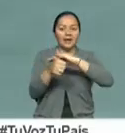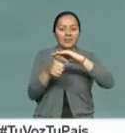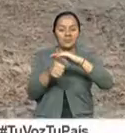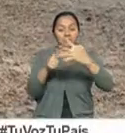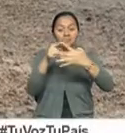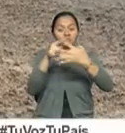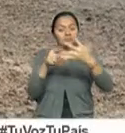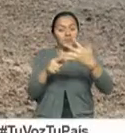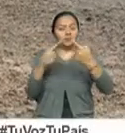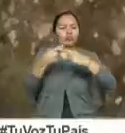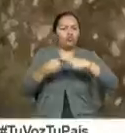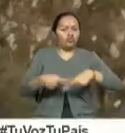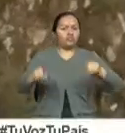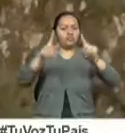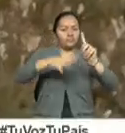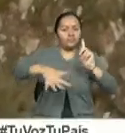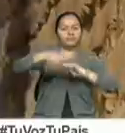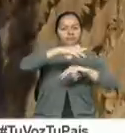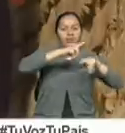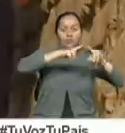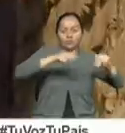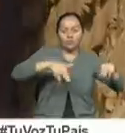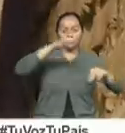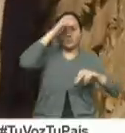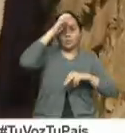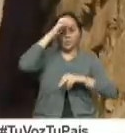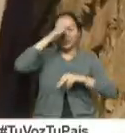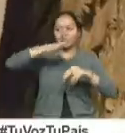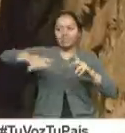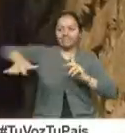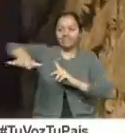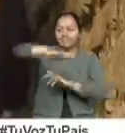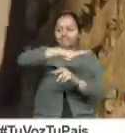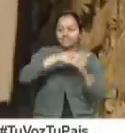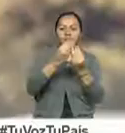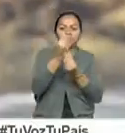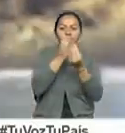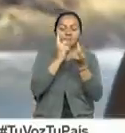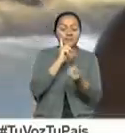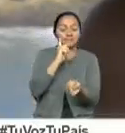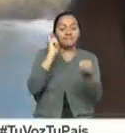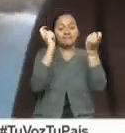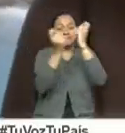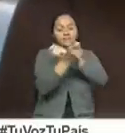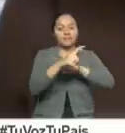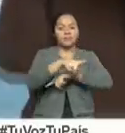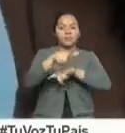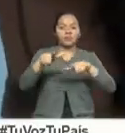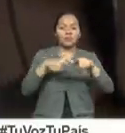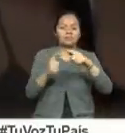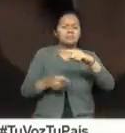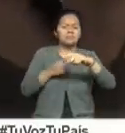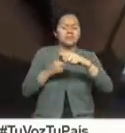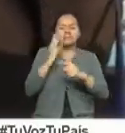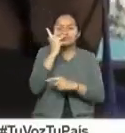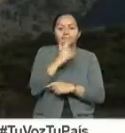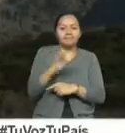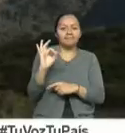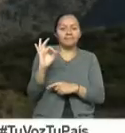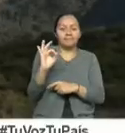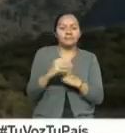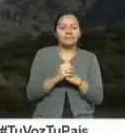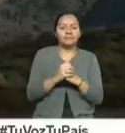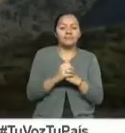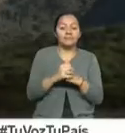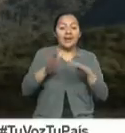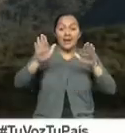constituyen sus diversos ecosistemas, culturas, paisajes y gastronomía que lo convierten en un lugar único del mundo. En el